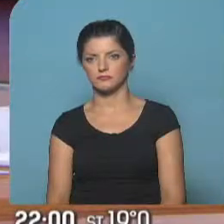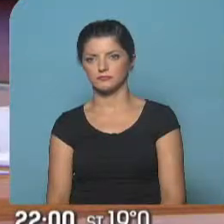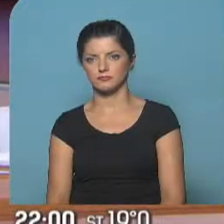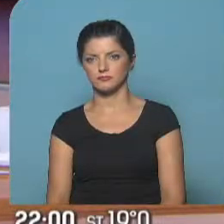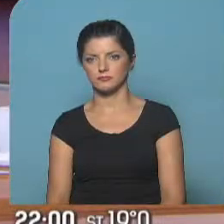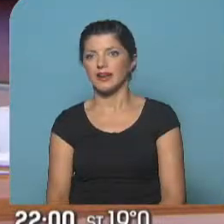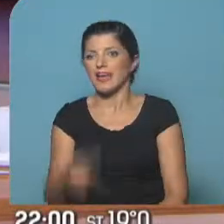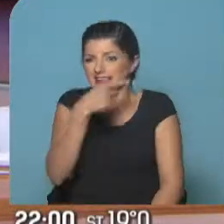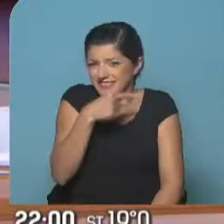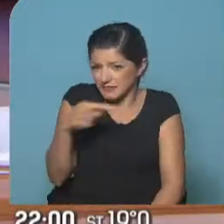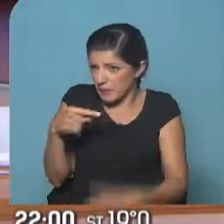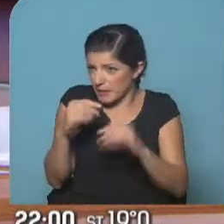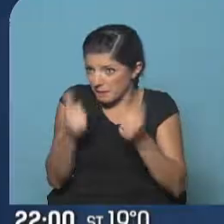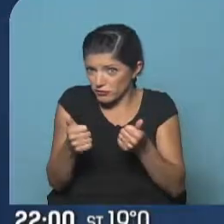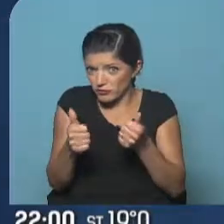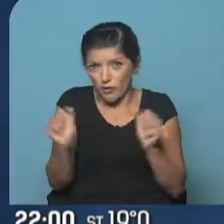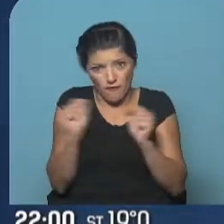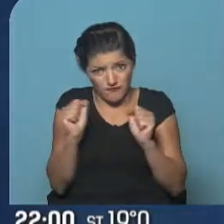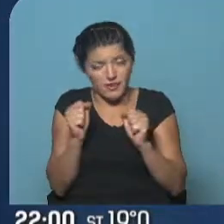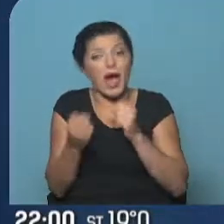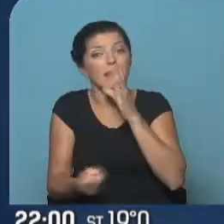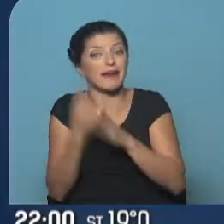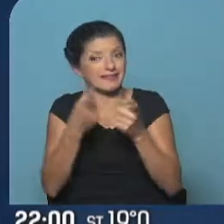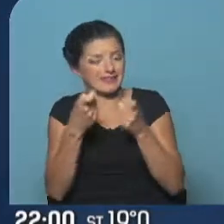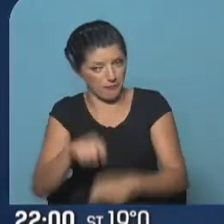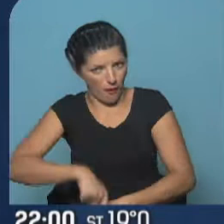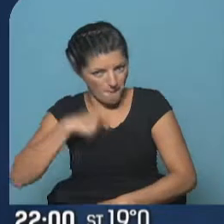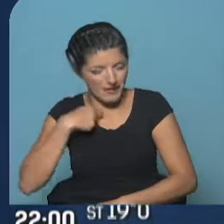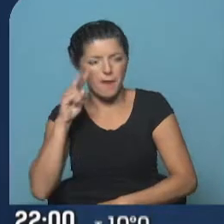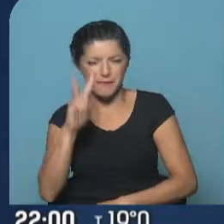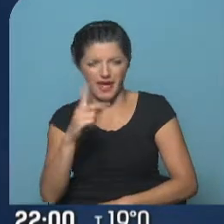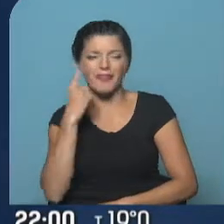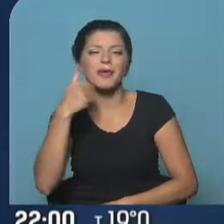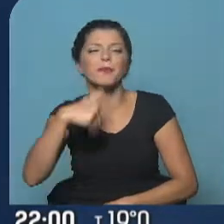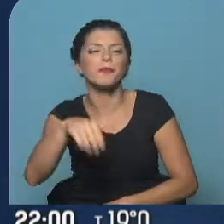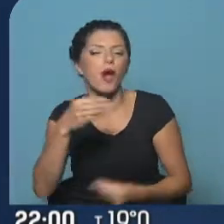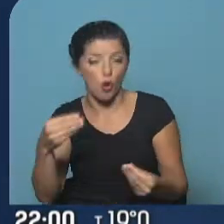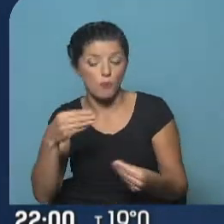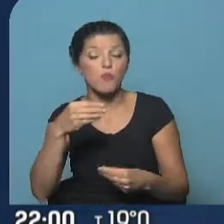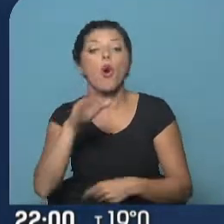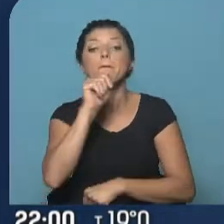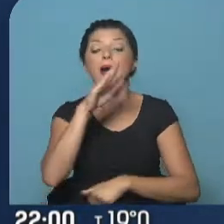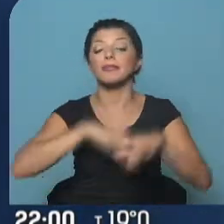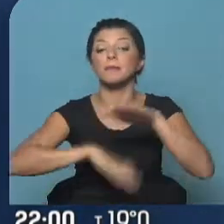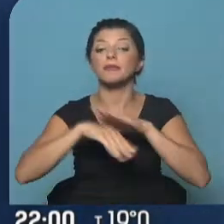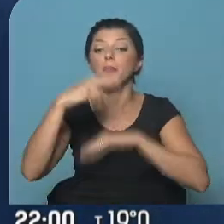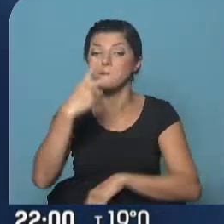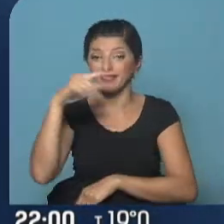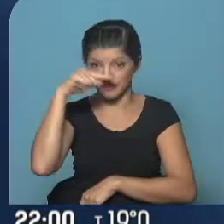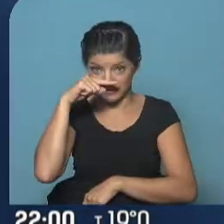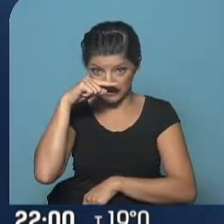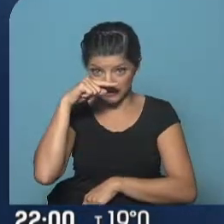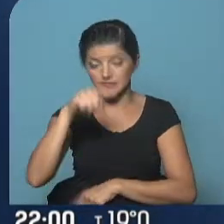Arrancó la semana y con un poco de fresco. Por lo menos en la mañana había que llevar una camperita. Presten atención a los próximos días. 27 la máxima de este martes, 17 la